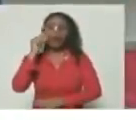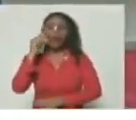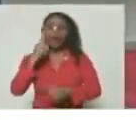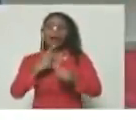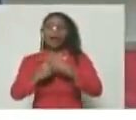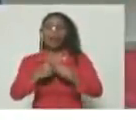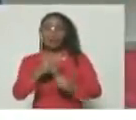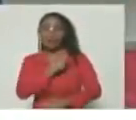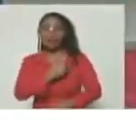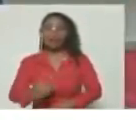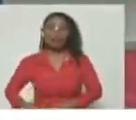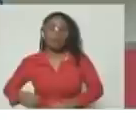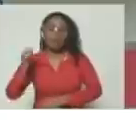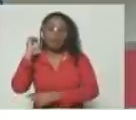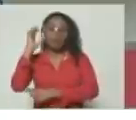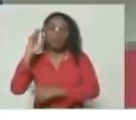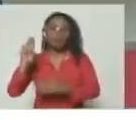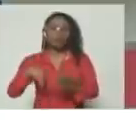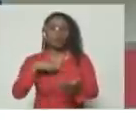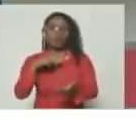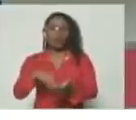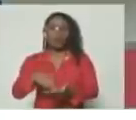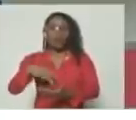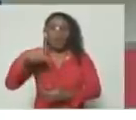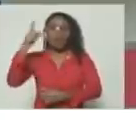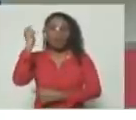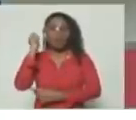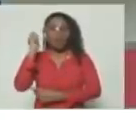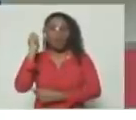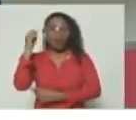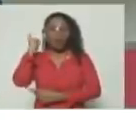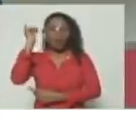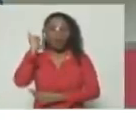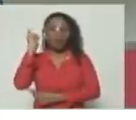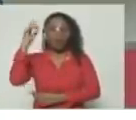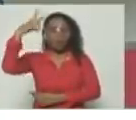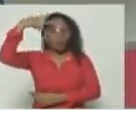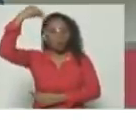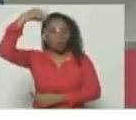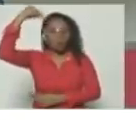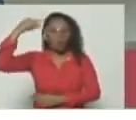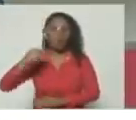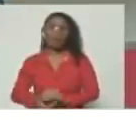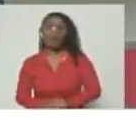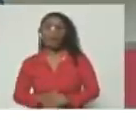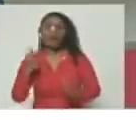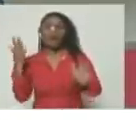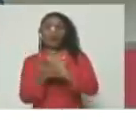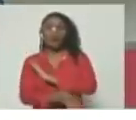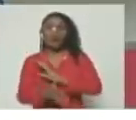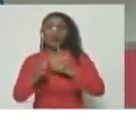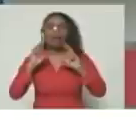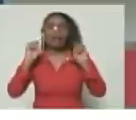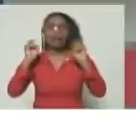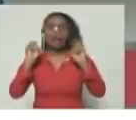expresidente de la Asamblea Nacional, diputado del Yaracuy, Luis Parra, sobre el tema de La Vega,